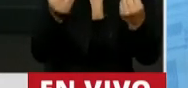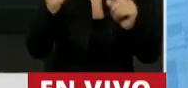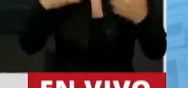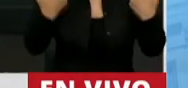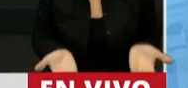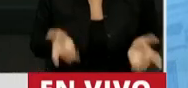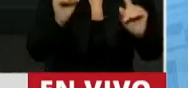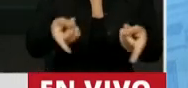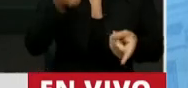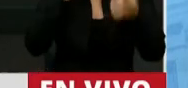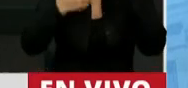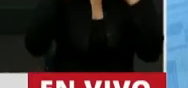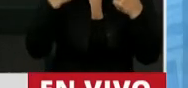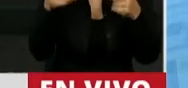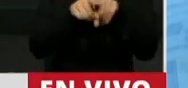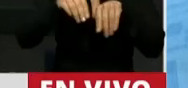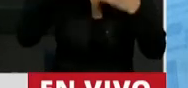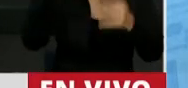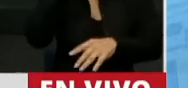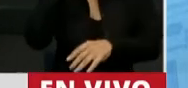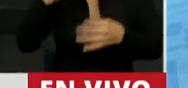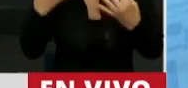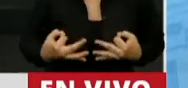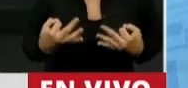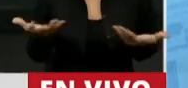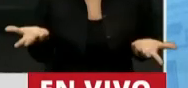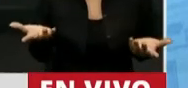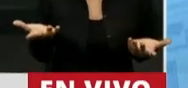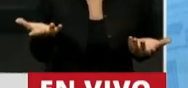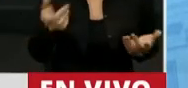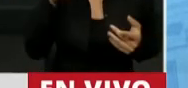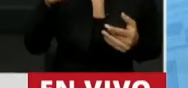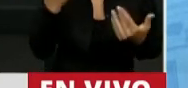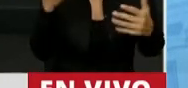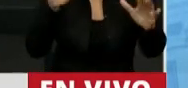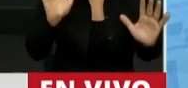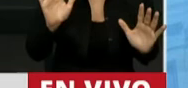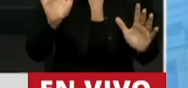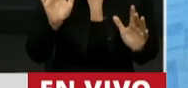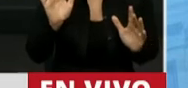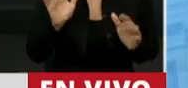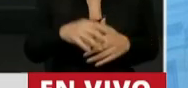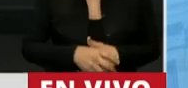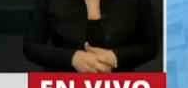verdad, porque a pesar de que se puede tener